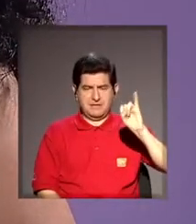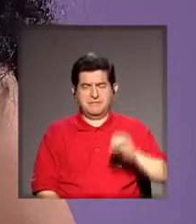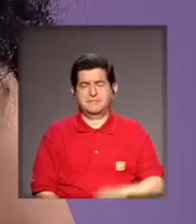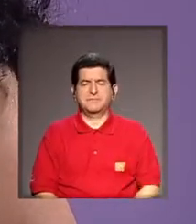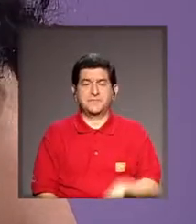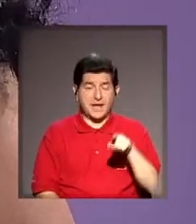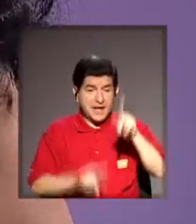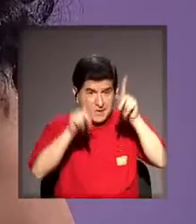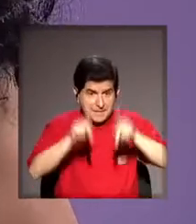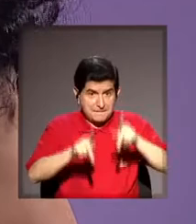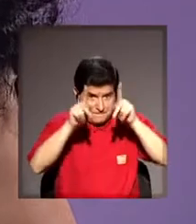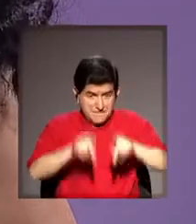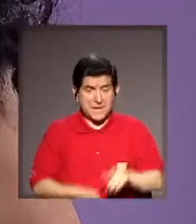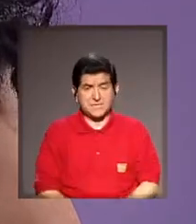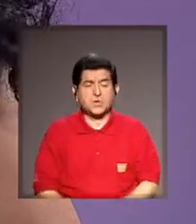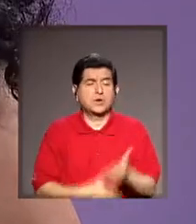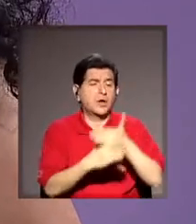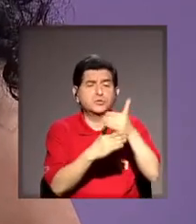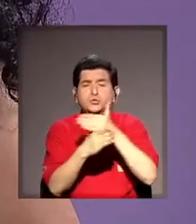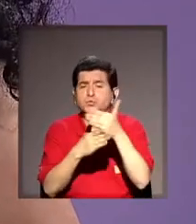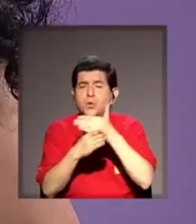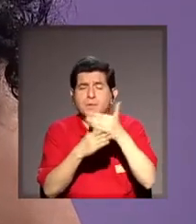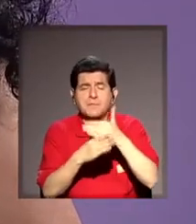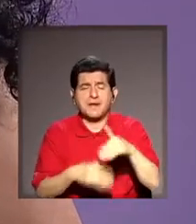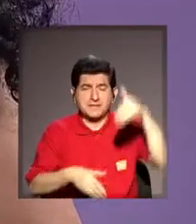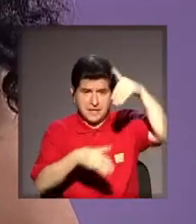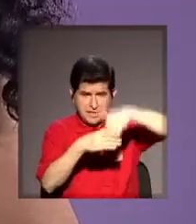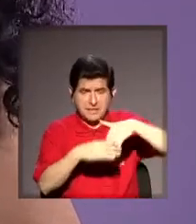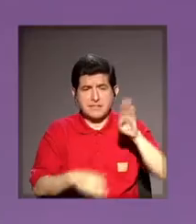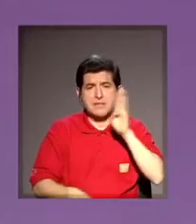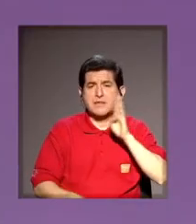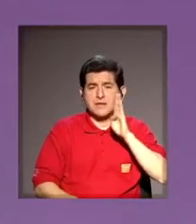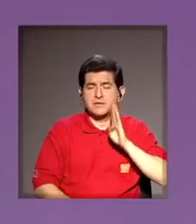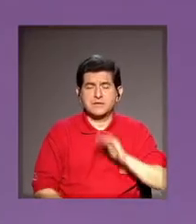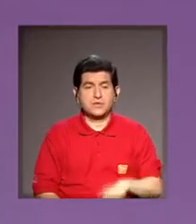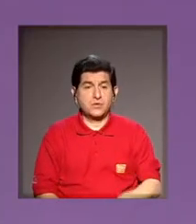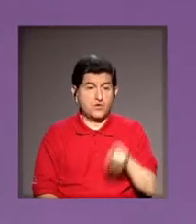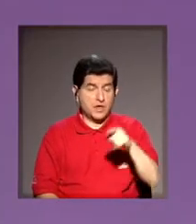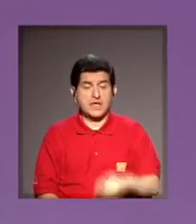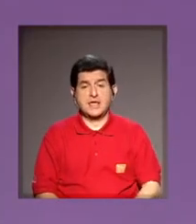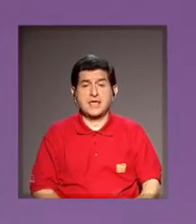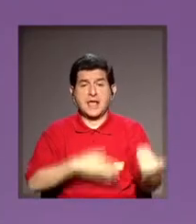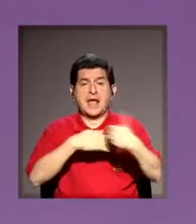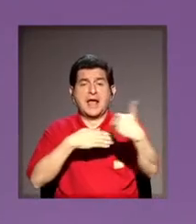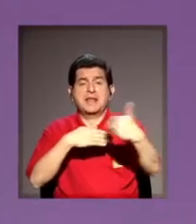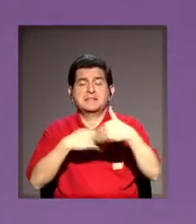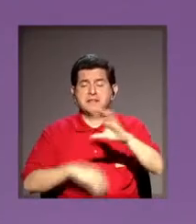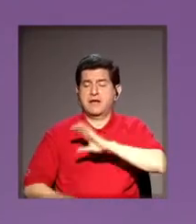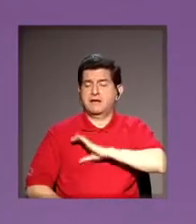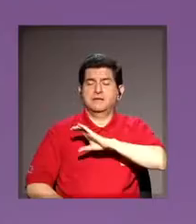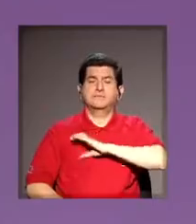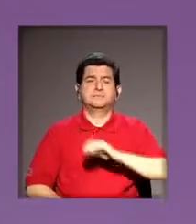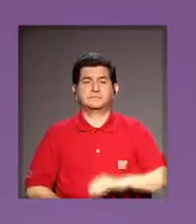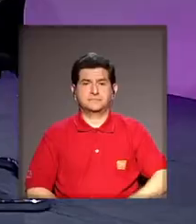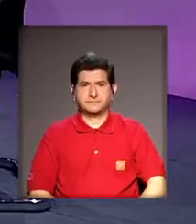estaban digamos que compartían en este bar y hay un ataque policiaco verdad